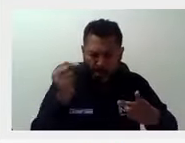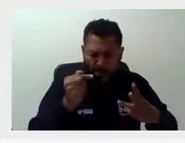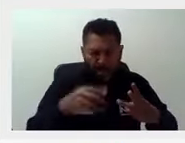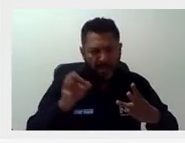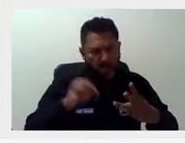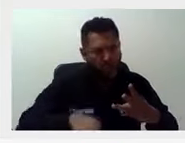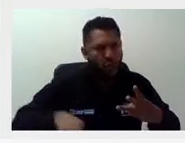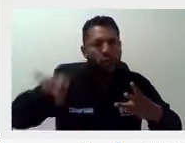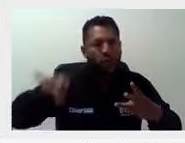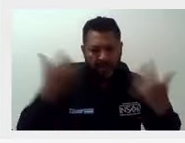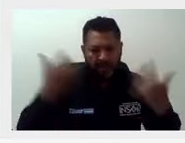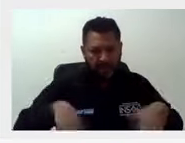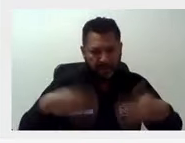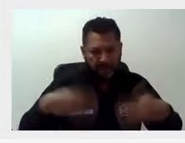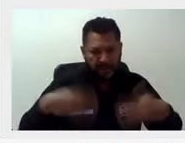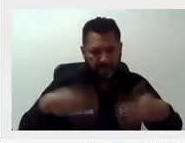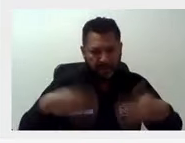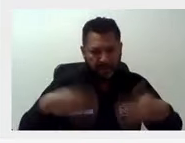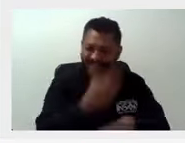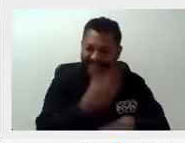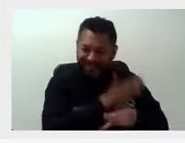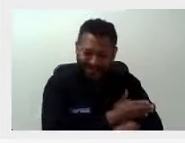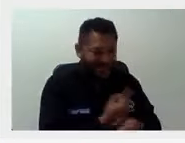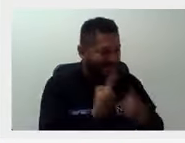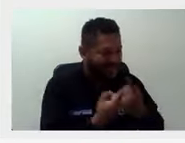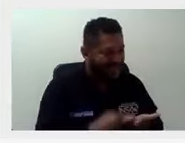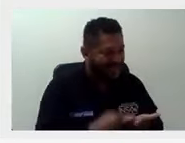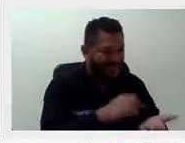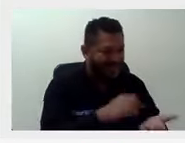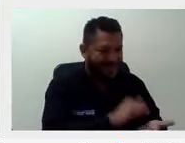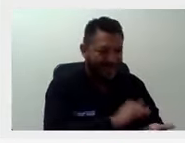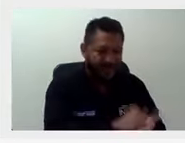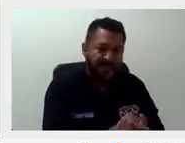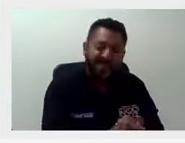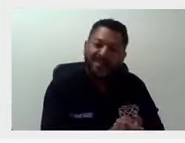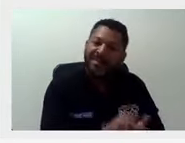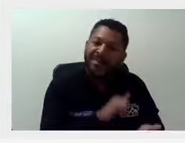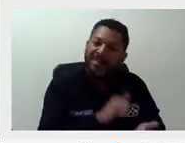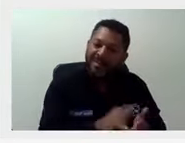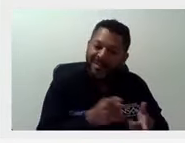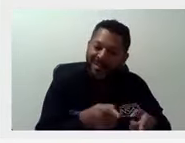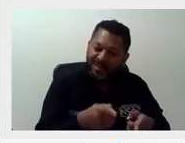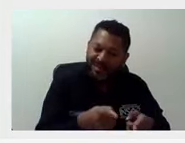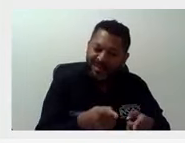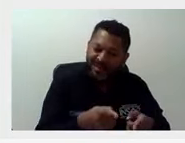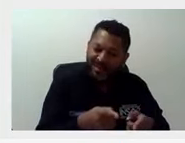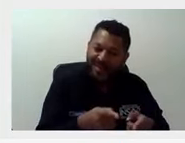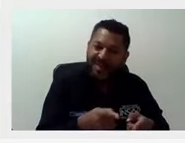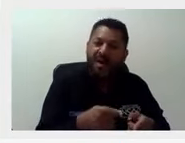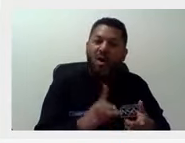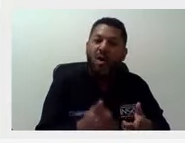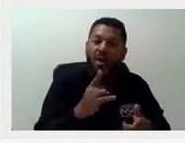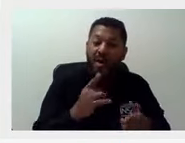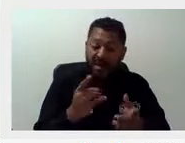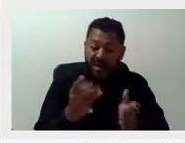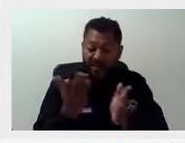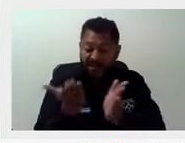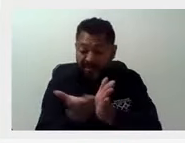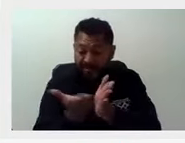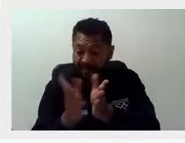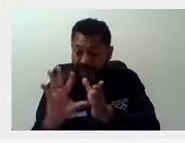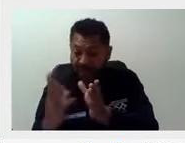Y que los hemos hablado en diferentes espacios. Y es como, quiero hacer como énfasis en eso, hablar de una educación inclusiva de alguna forma